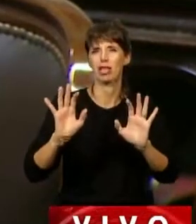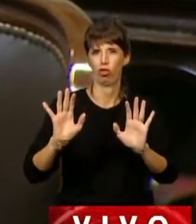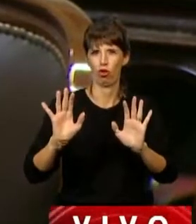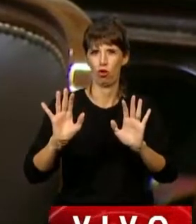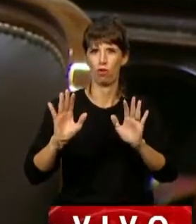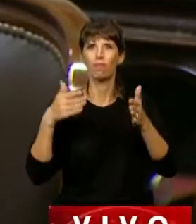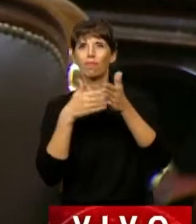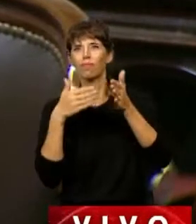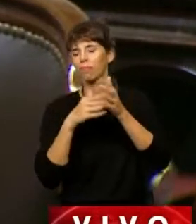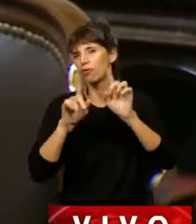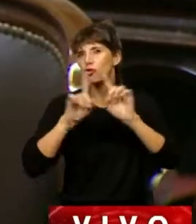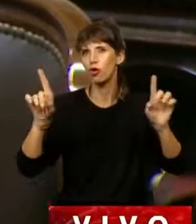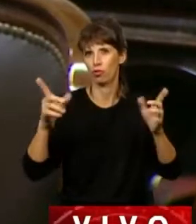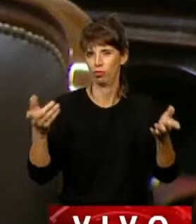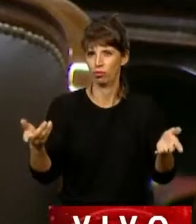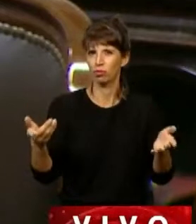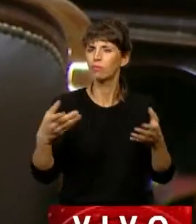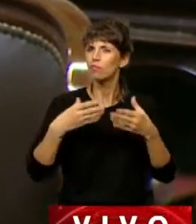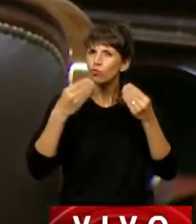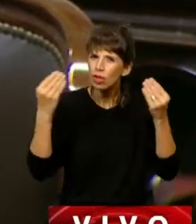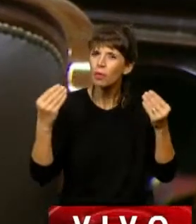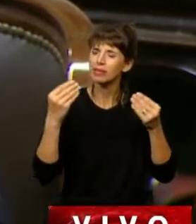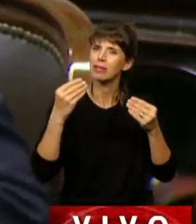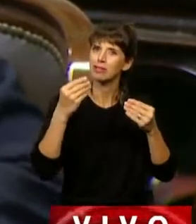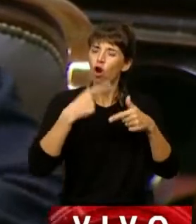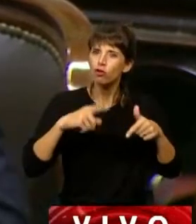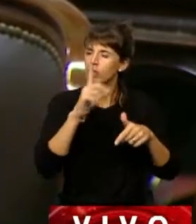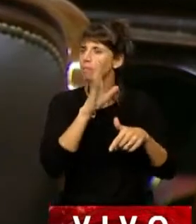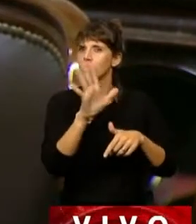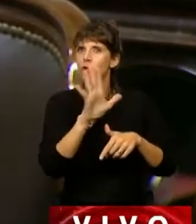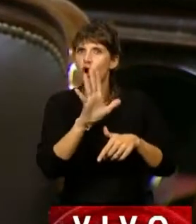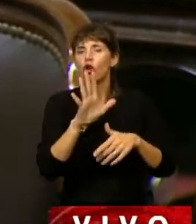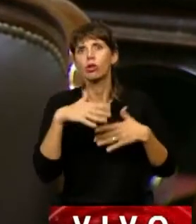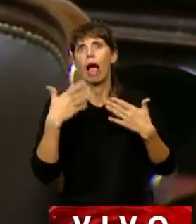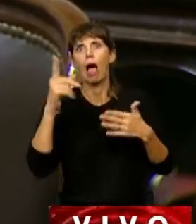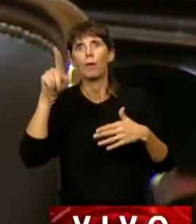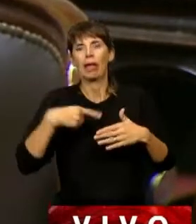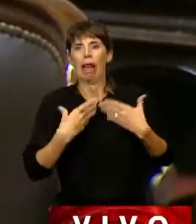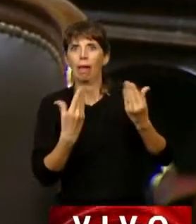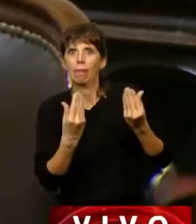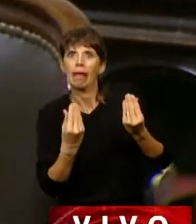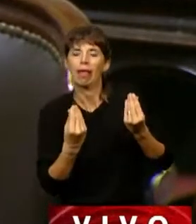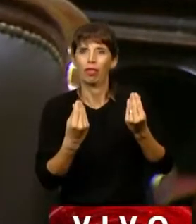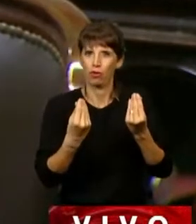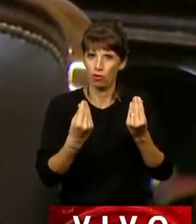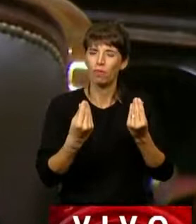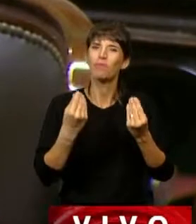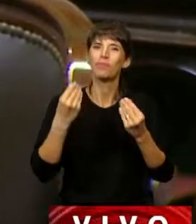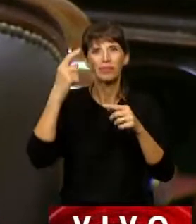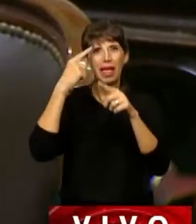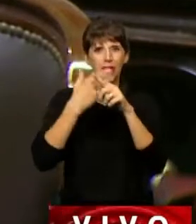tabúes. Muchas veces tenemos miedo, obviamente, a lo que no conocemos. Hay una frase del expresidente